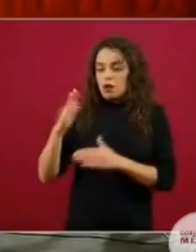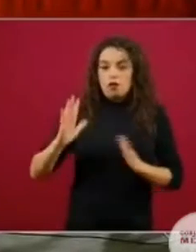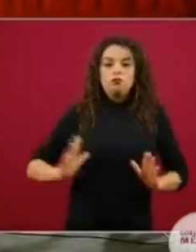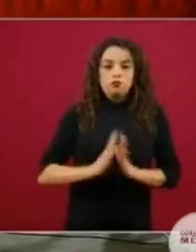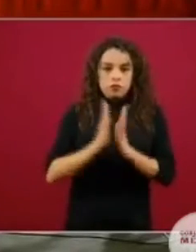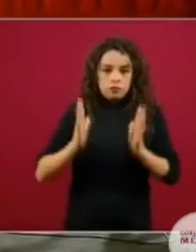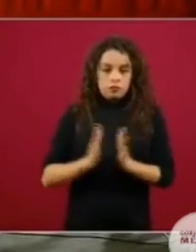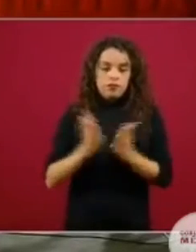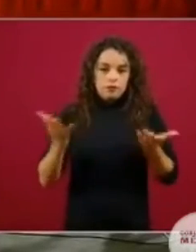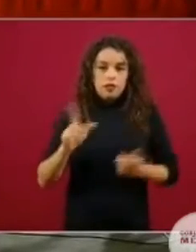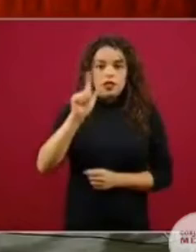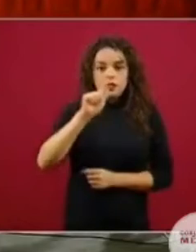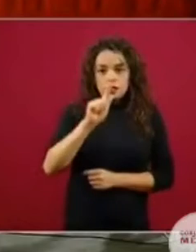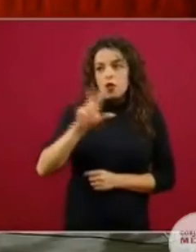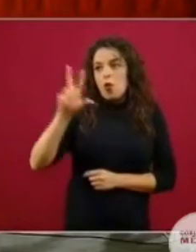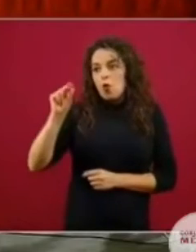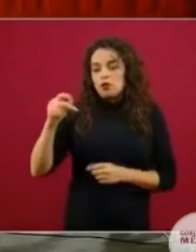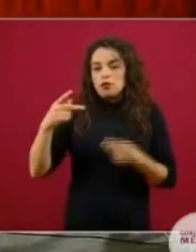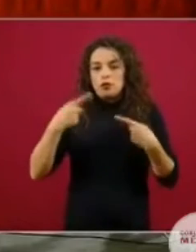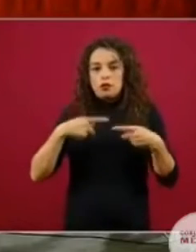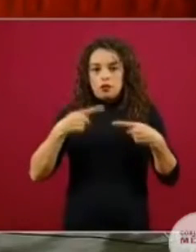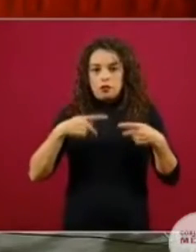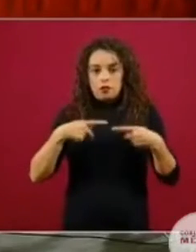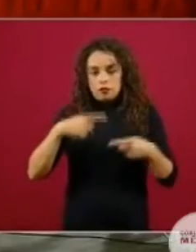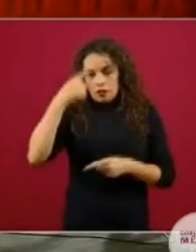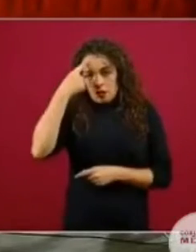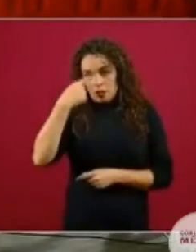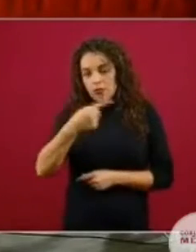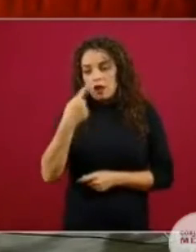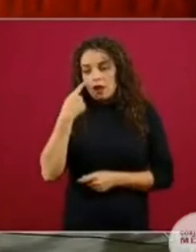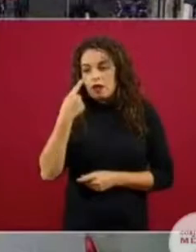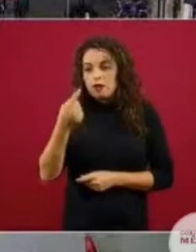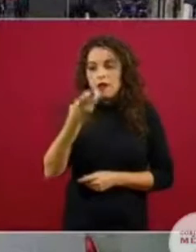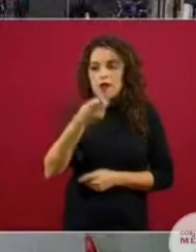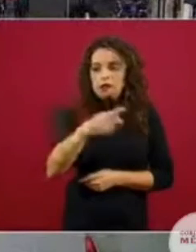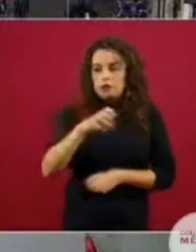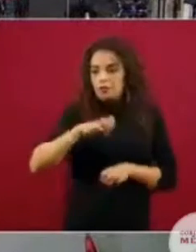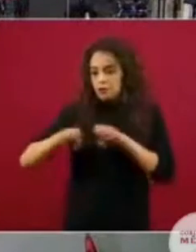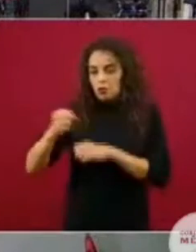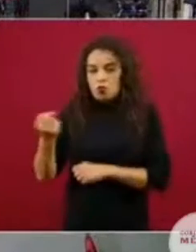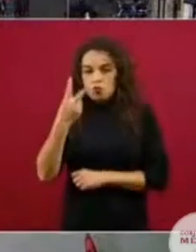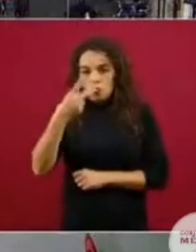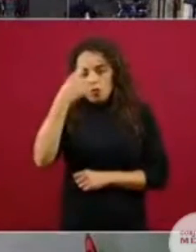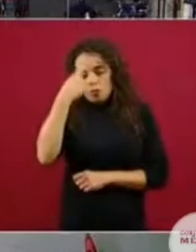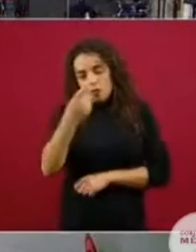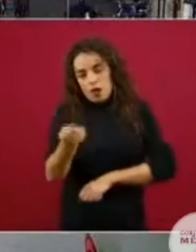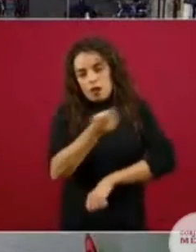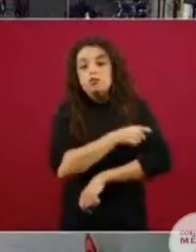70-80 integrantes de alguna de estas 12 consorcios para empezar